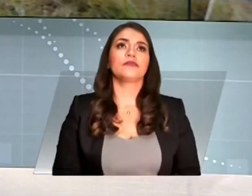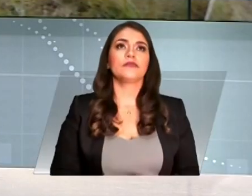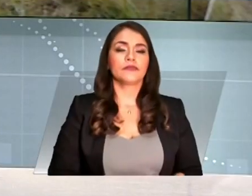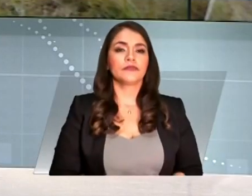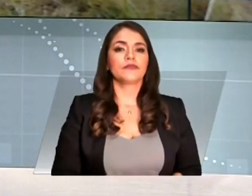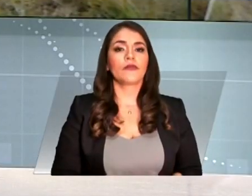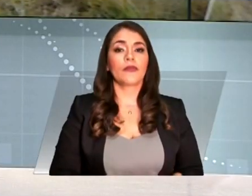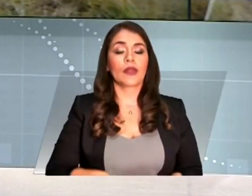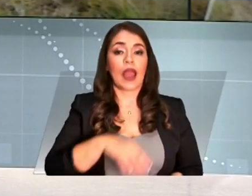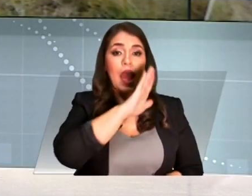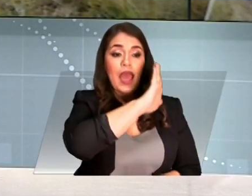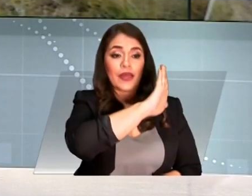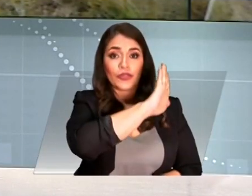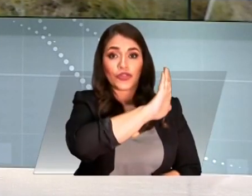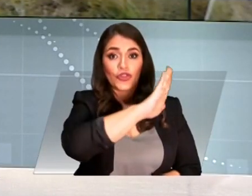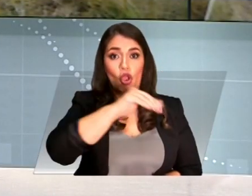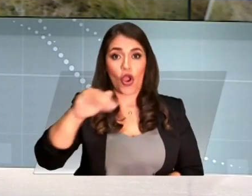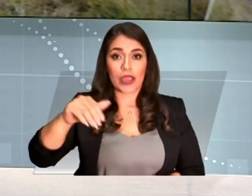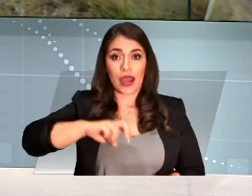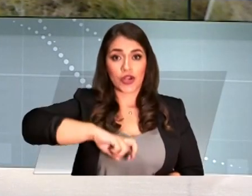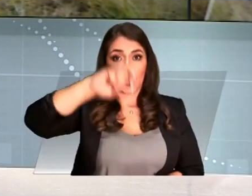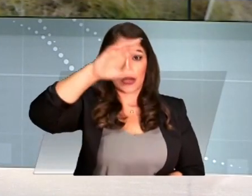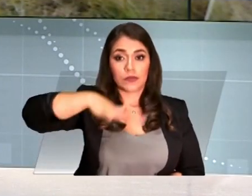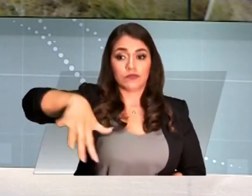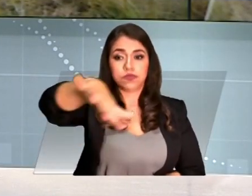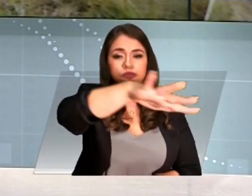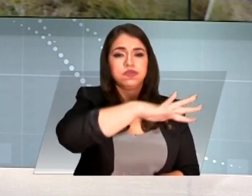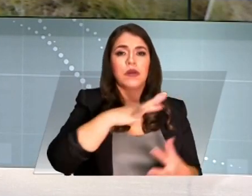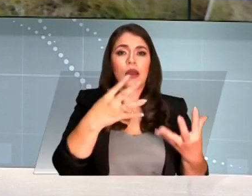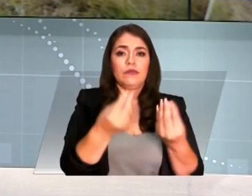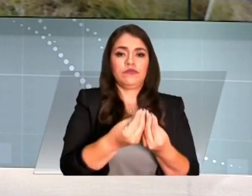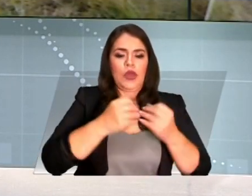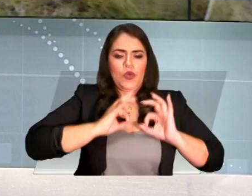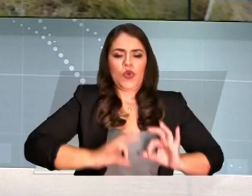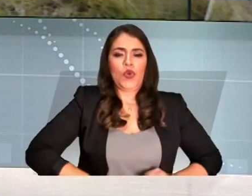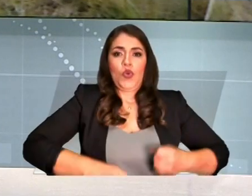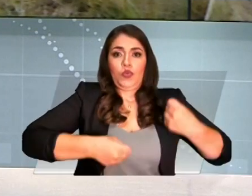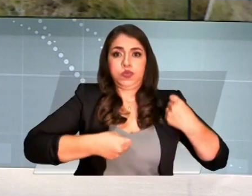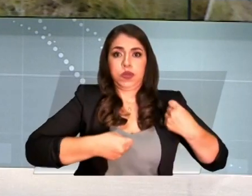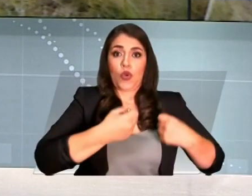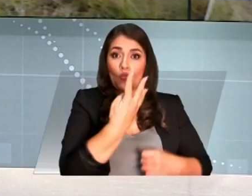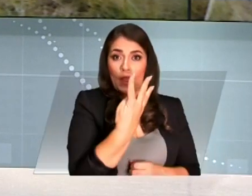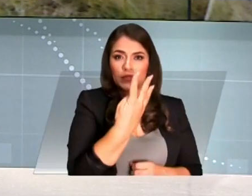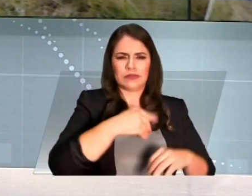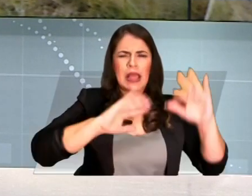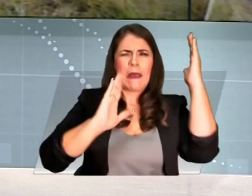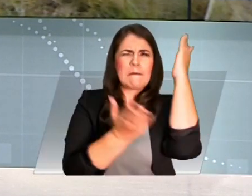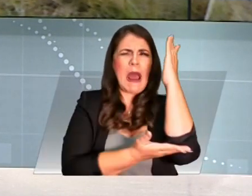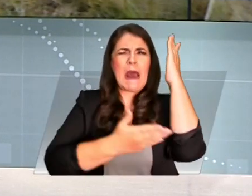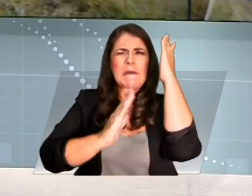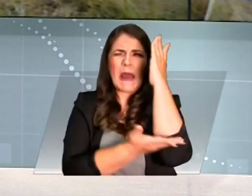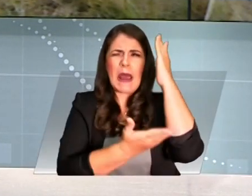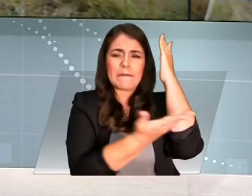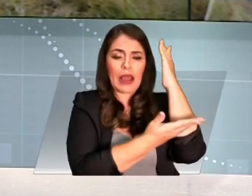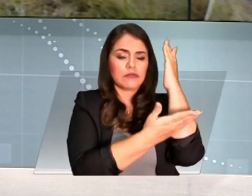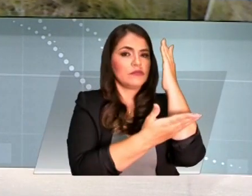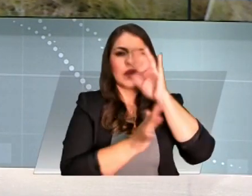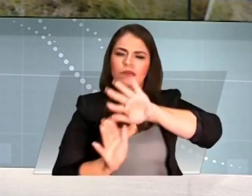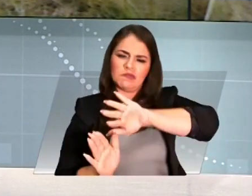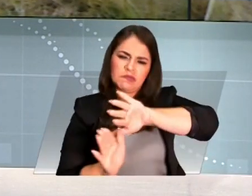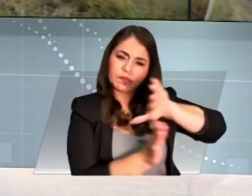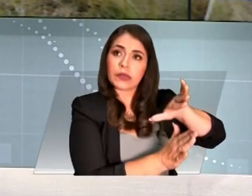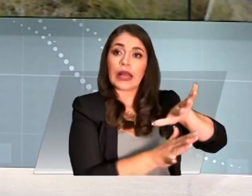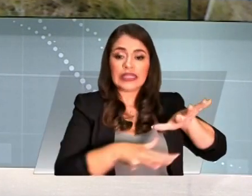En el norte de Antioquia, el batallón Bitter 4, uno de los líderes en reforestación de la zona, trabaja en la restauración de ecosistemas de alta